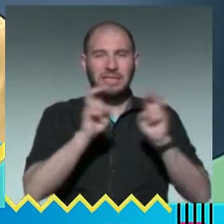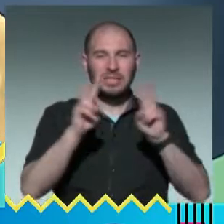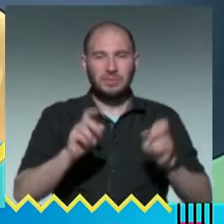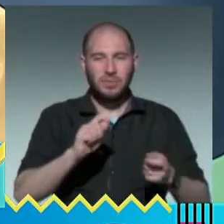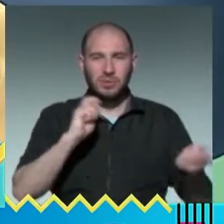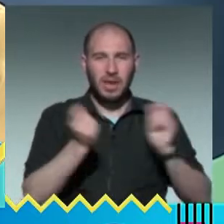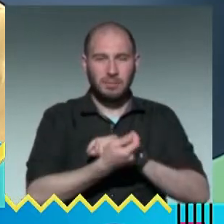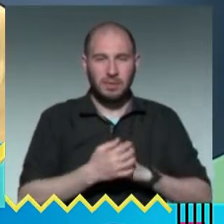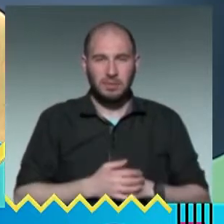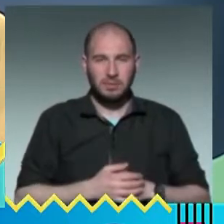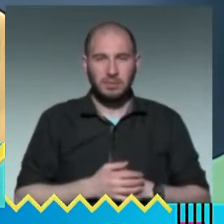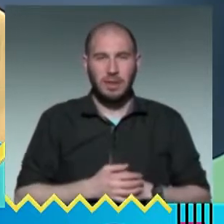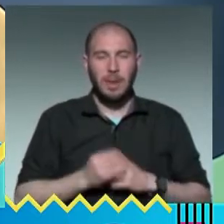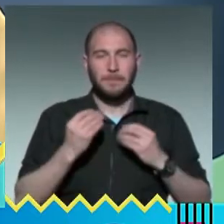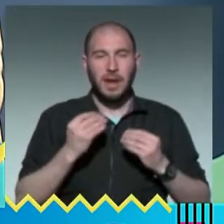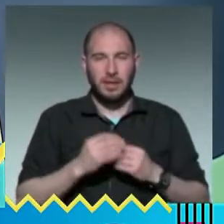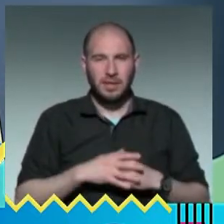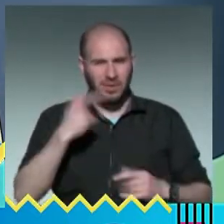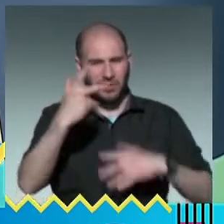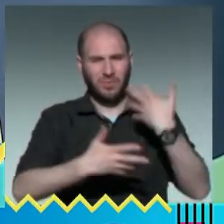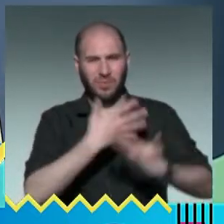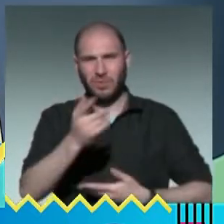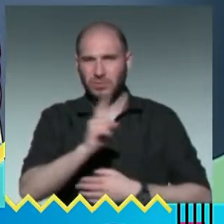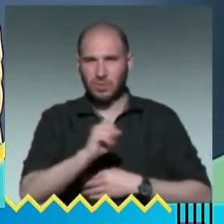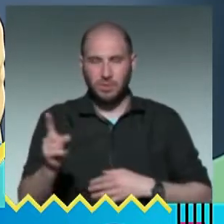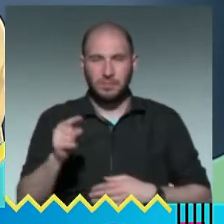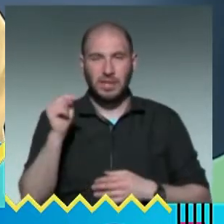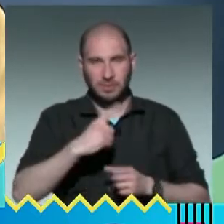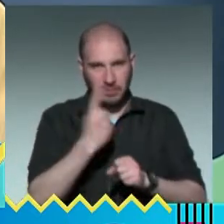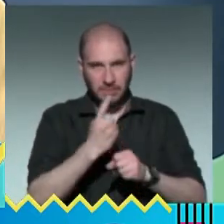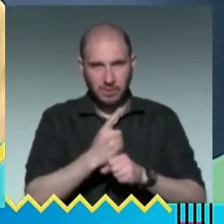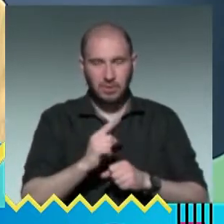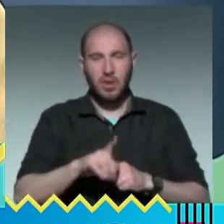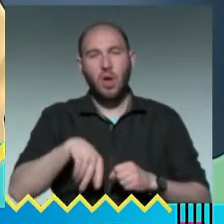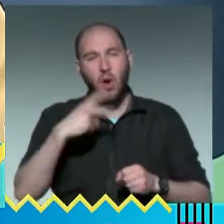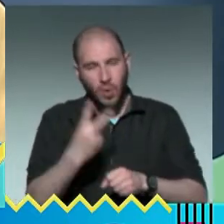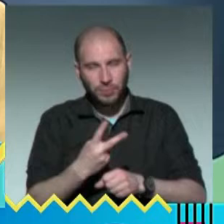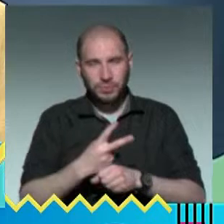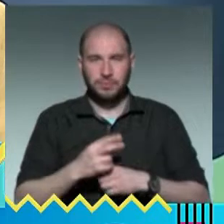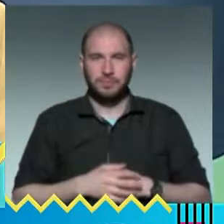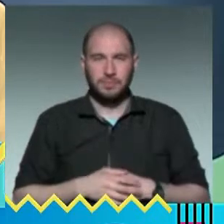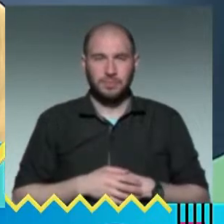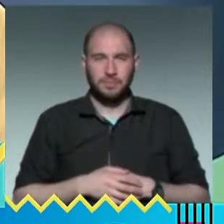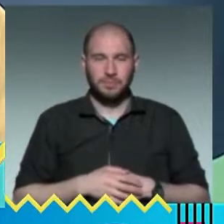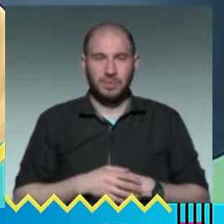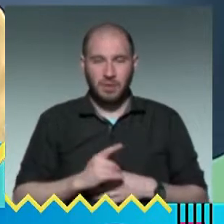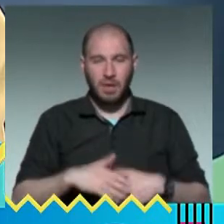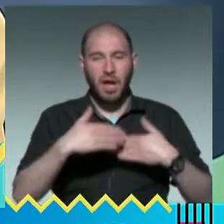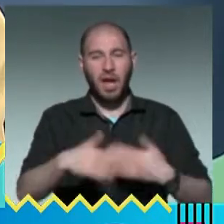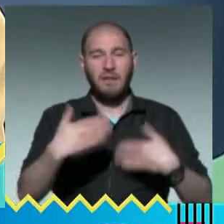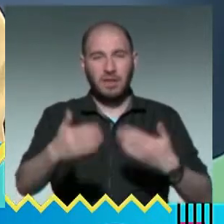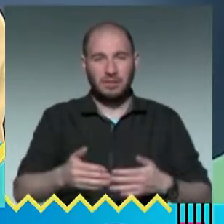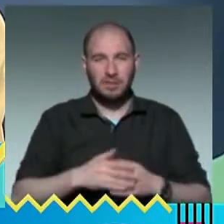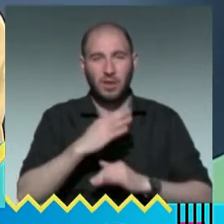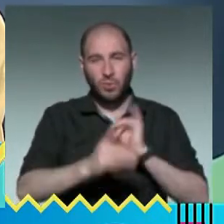denominación a los efectos de no generar confusiones. Eso es lo primero. Lo segundo, y que es el avance